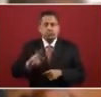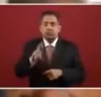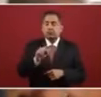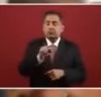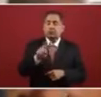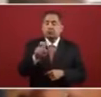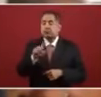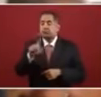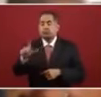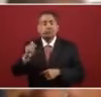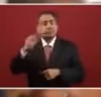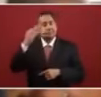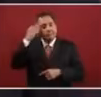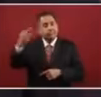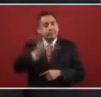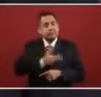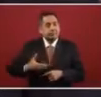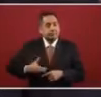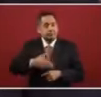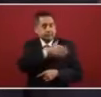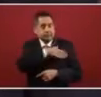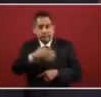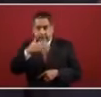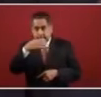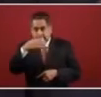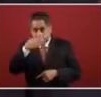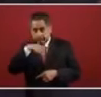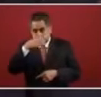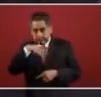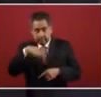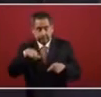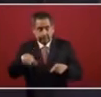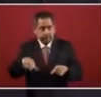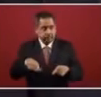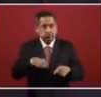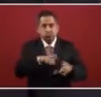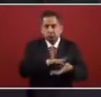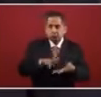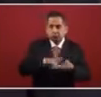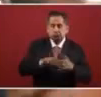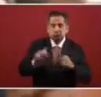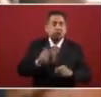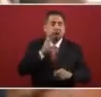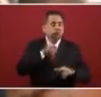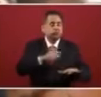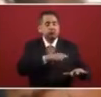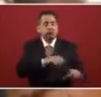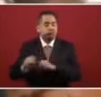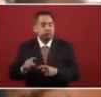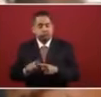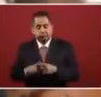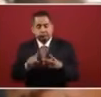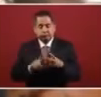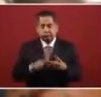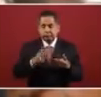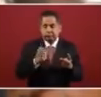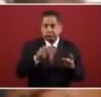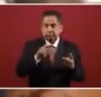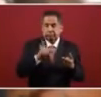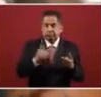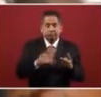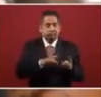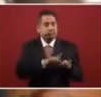presidente Lázaro Cárdenas, fue quien apoyó la expropiación petrolera, en tanto que Henry Lane Wilson